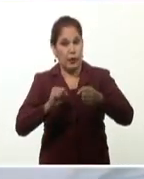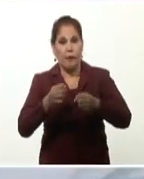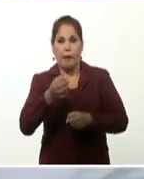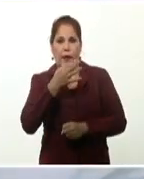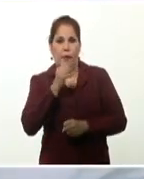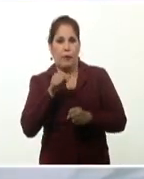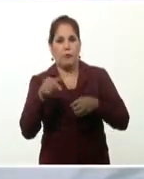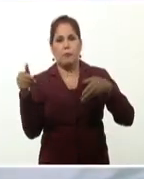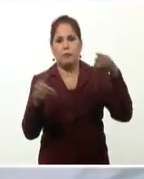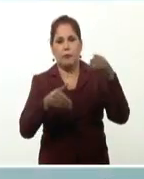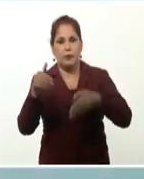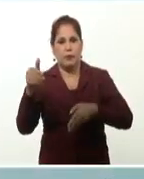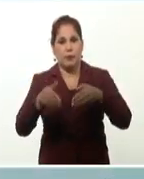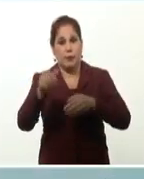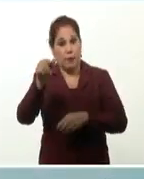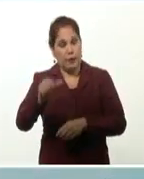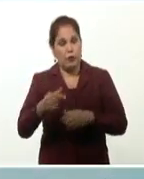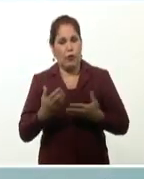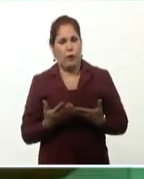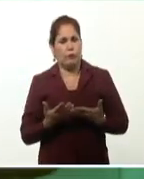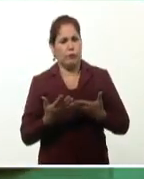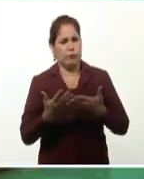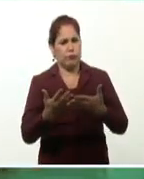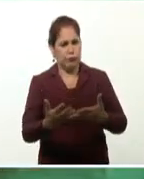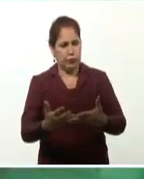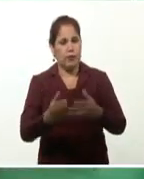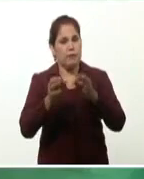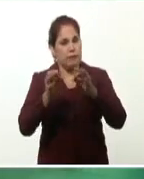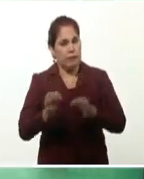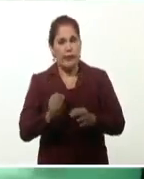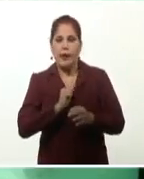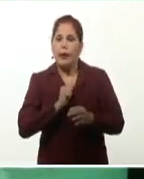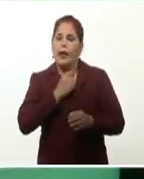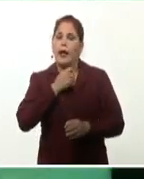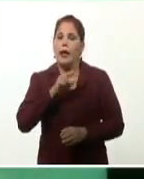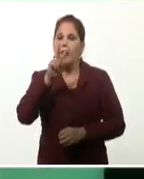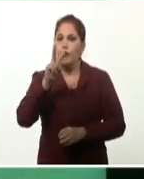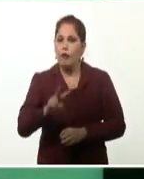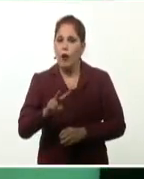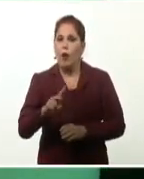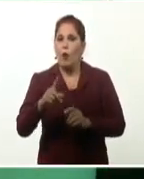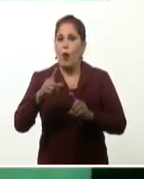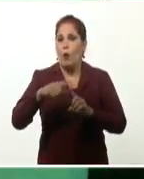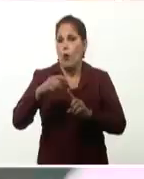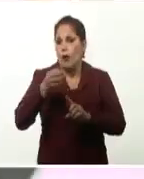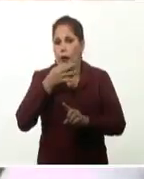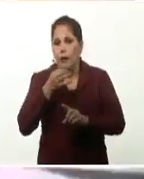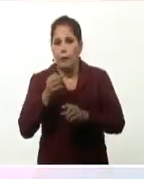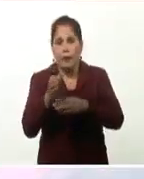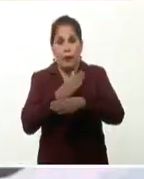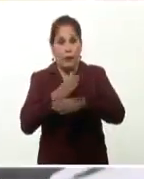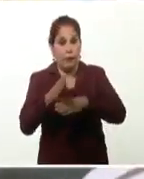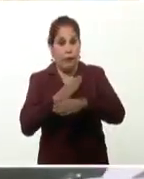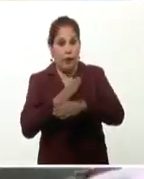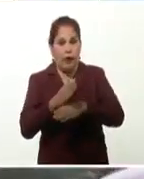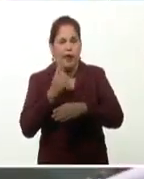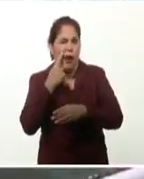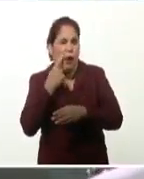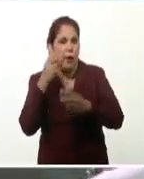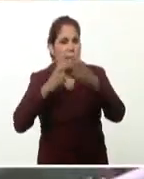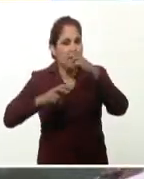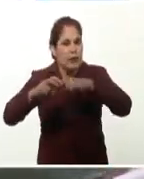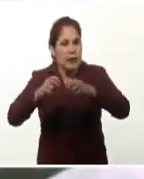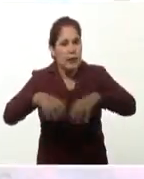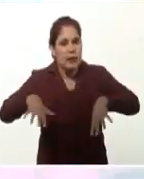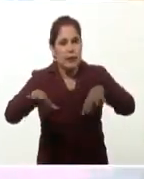donde participan seres humanos voluntarios y se busca la evaluación de una terapéutica o intervención en una